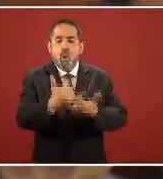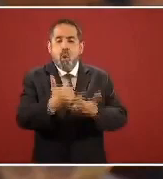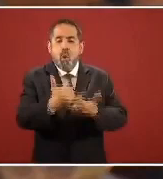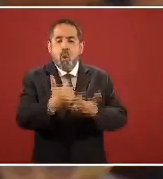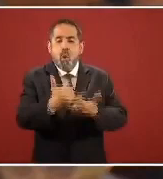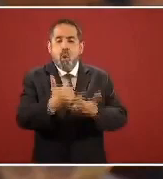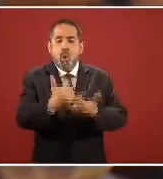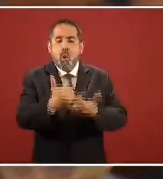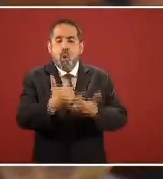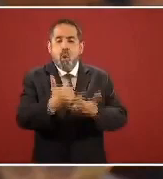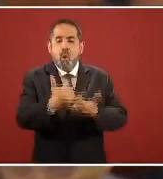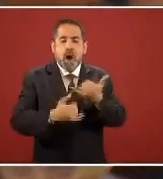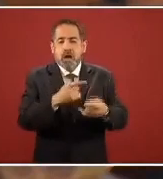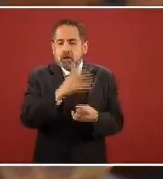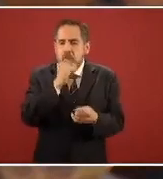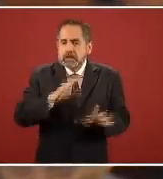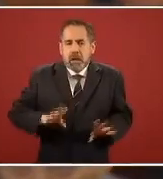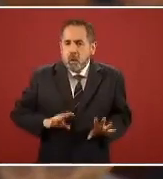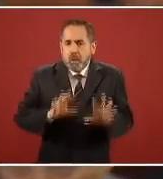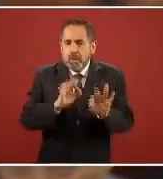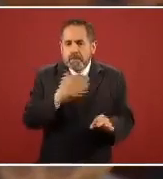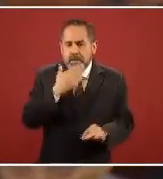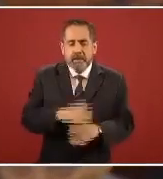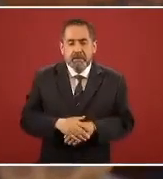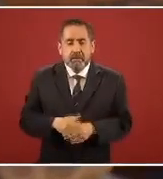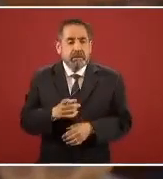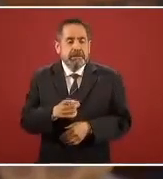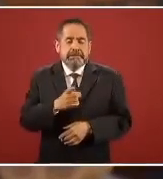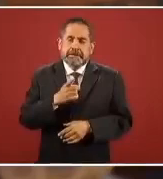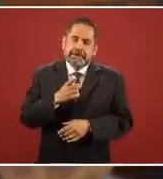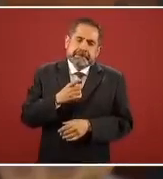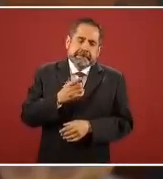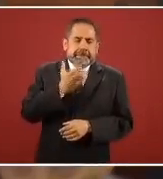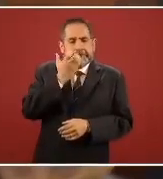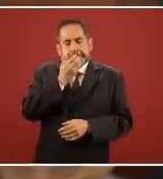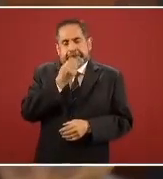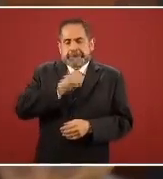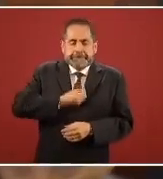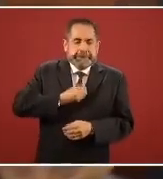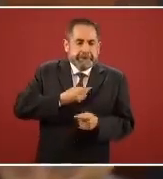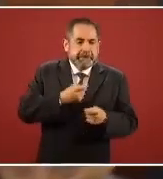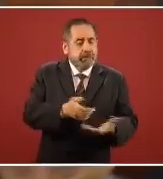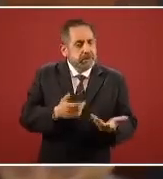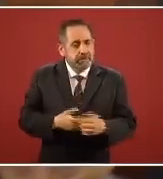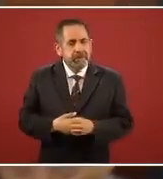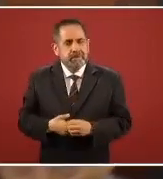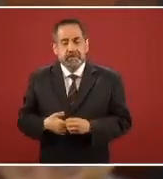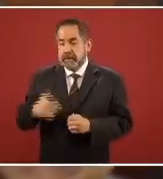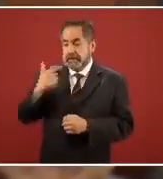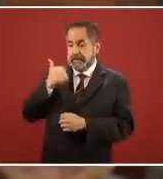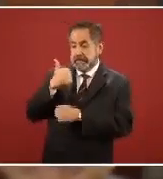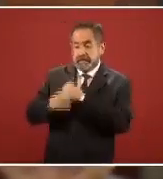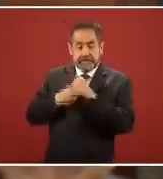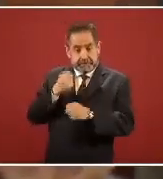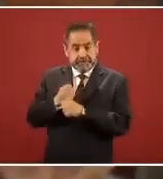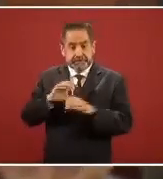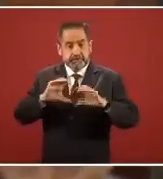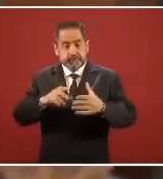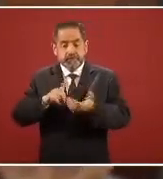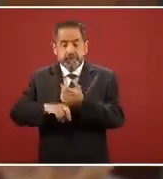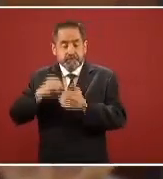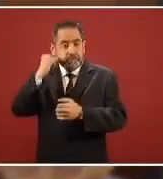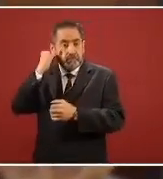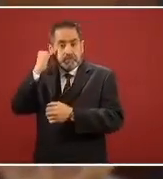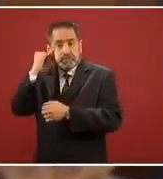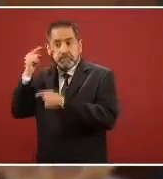their sport. Solo para mantener viva su tradición. Hace 6 años, una comunidad de jóvenes deportistas japoneses